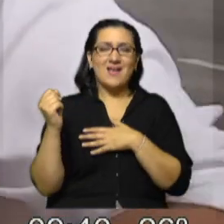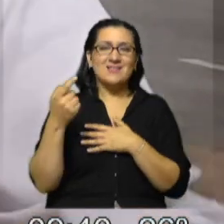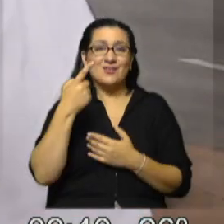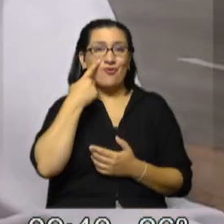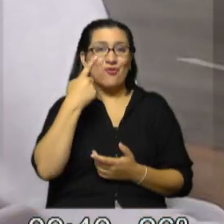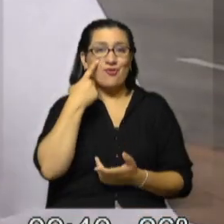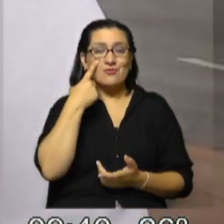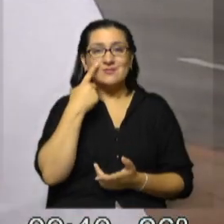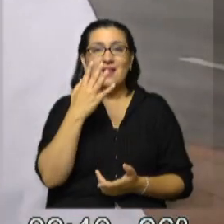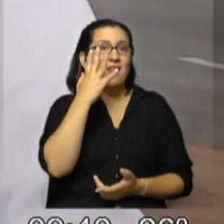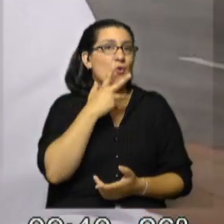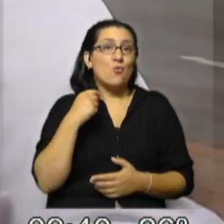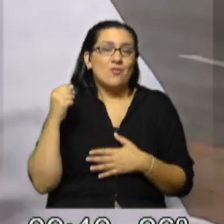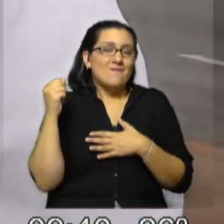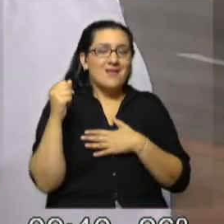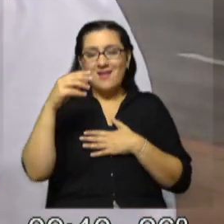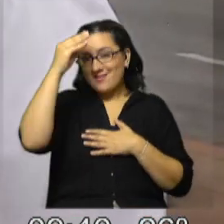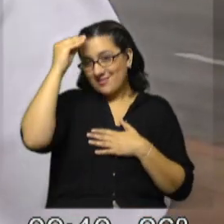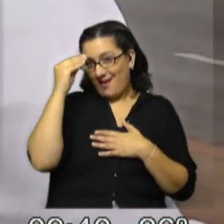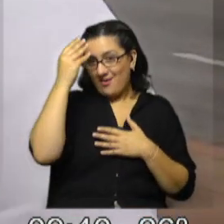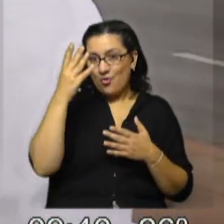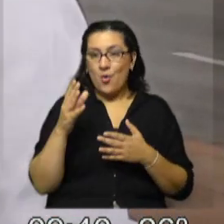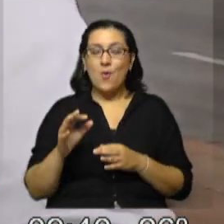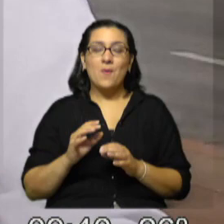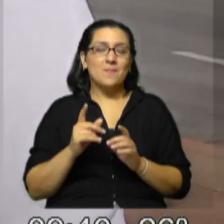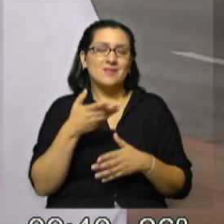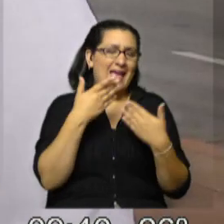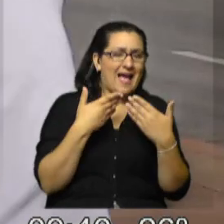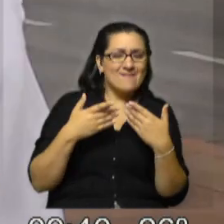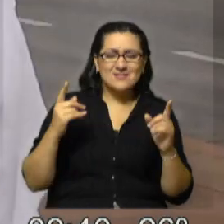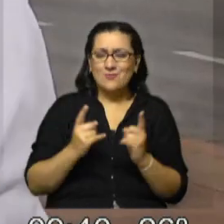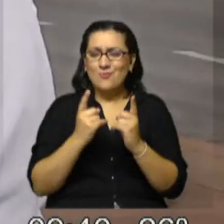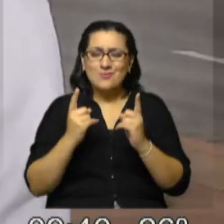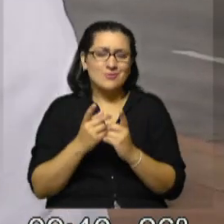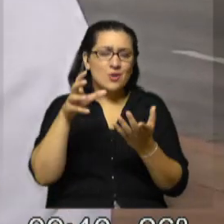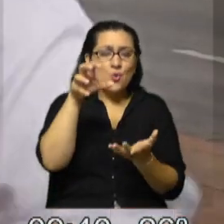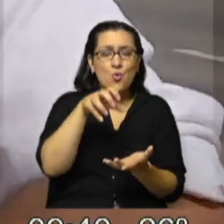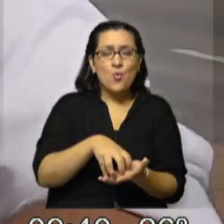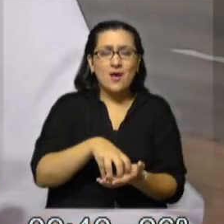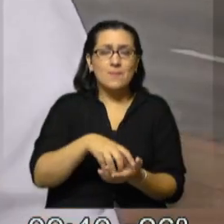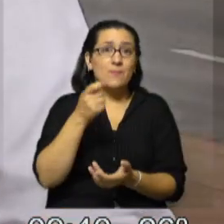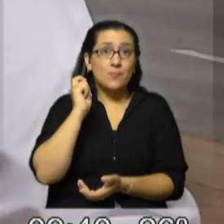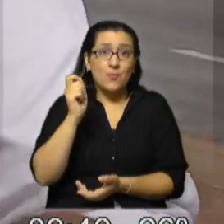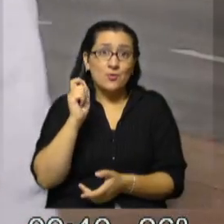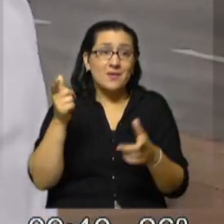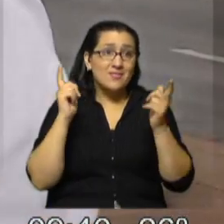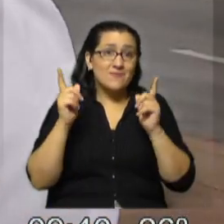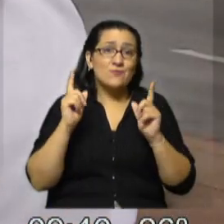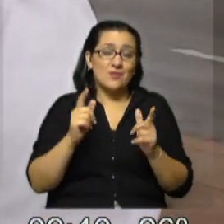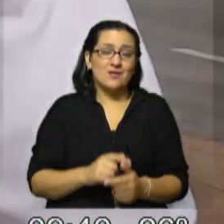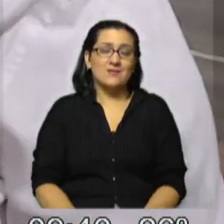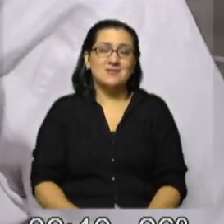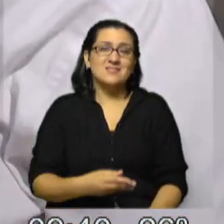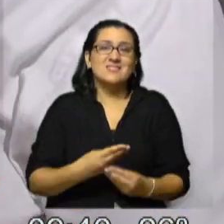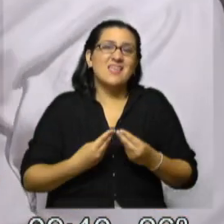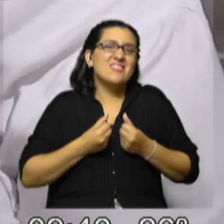que le gusta bailar tango, que le gusta bailar milonga, que dialoga, que se encuentra, que tiene un espacio para hacerse dueño de la